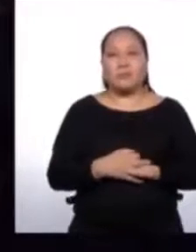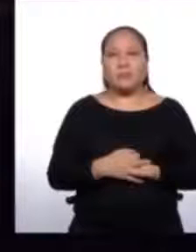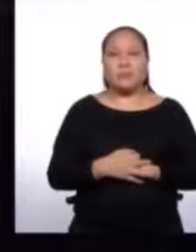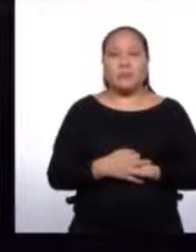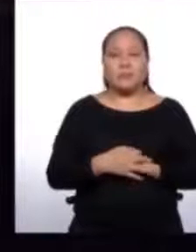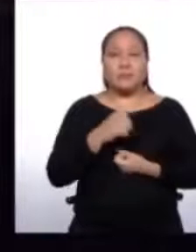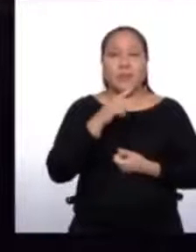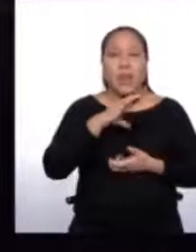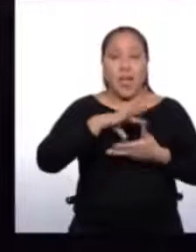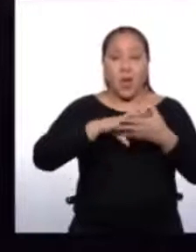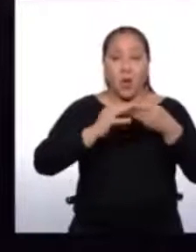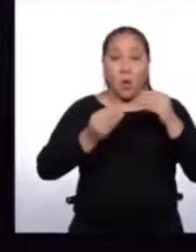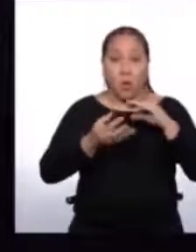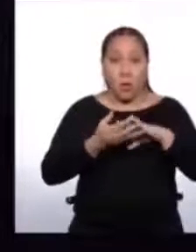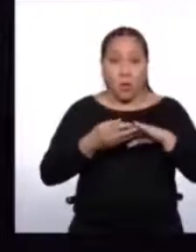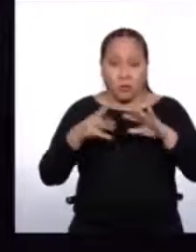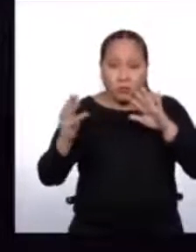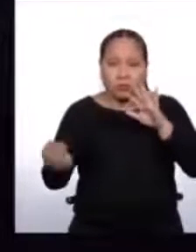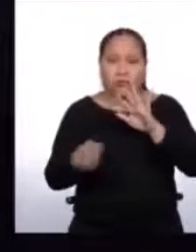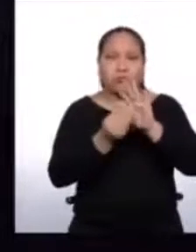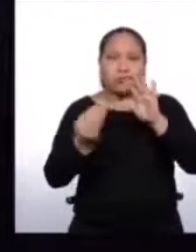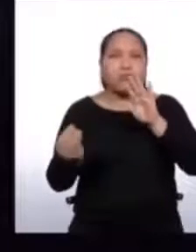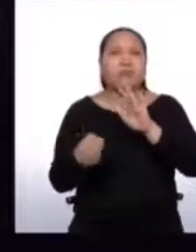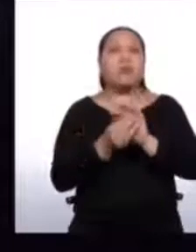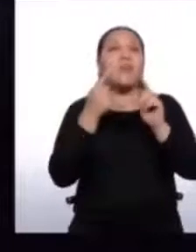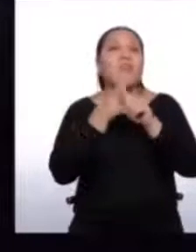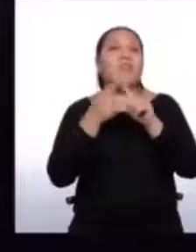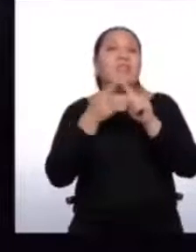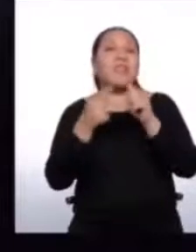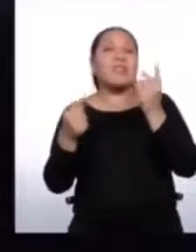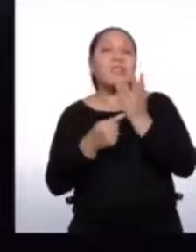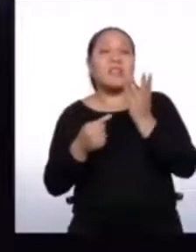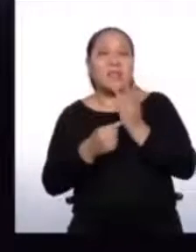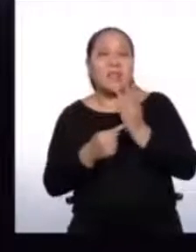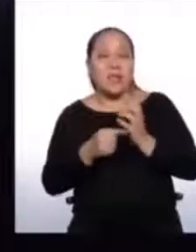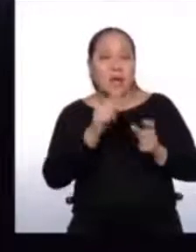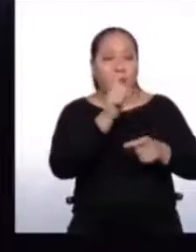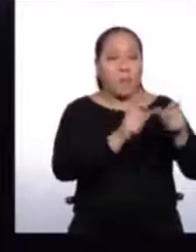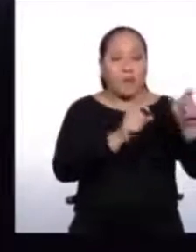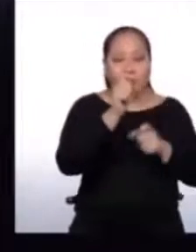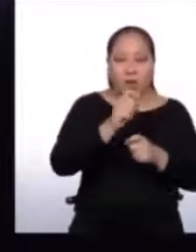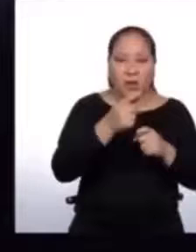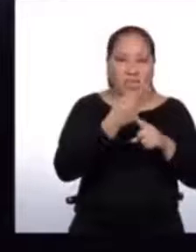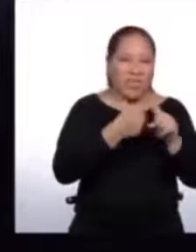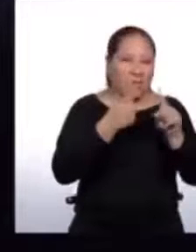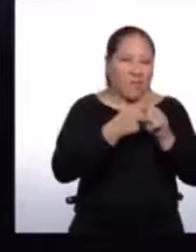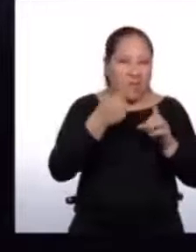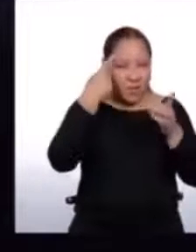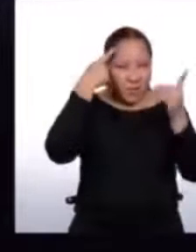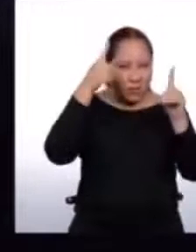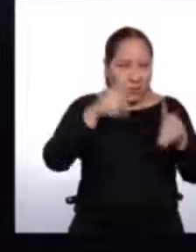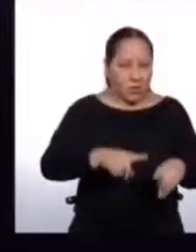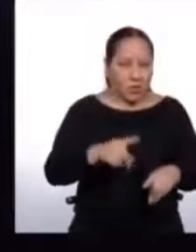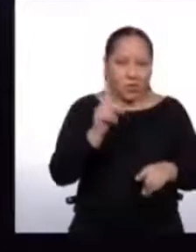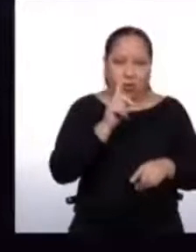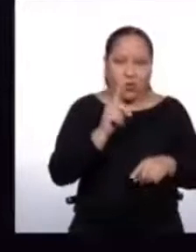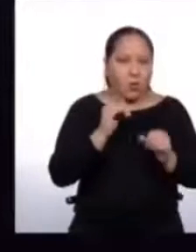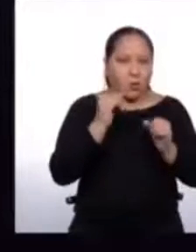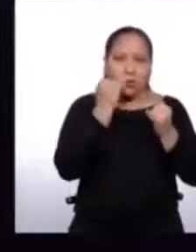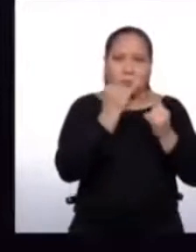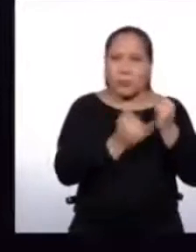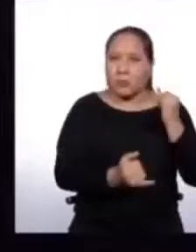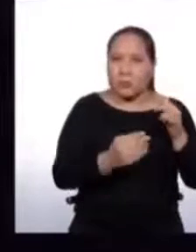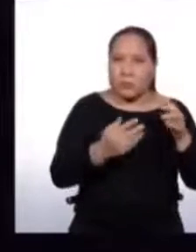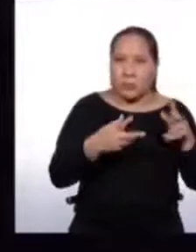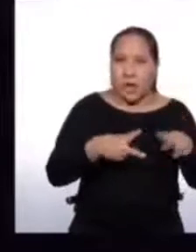El cuento admite todas las técnicas y los personajes deberán tomar decisiones que pongan en juego su destino. No deben haber tiempos muertos y